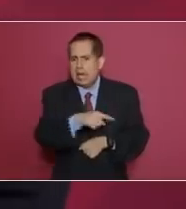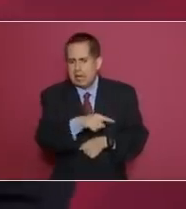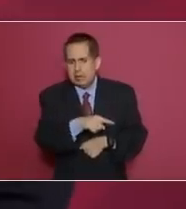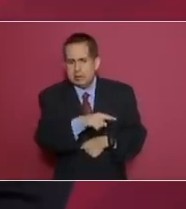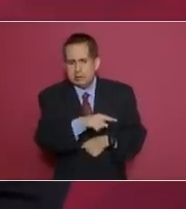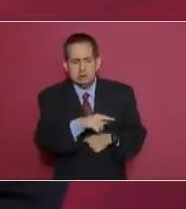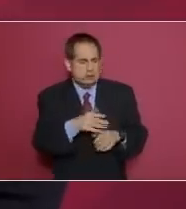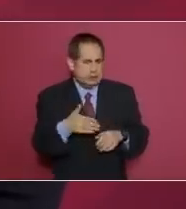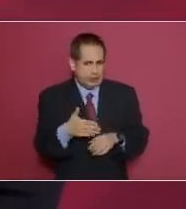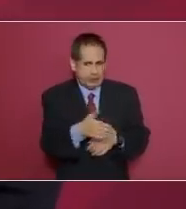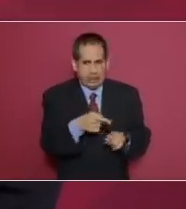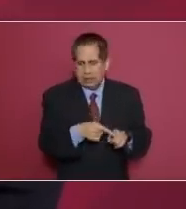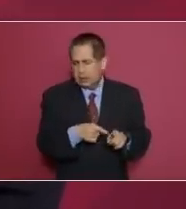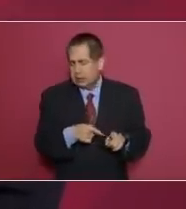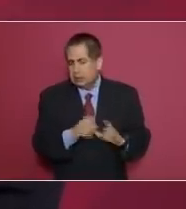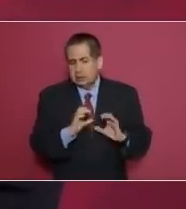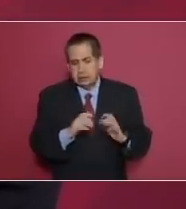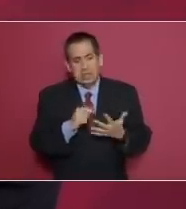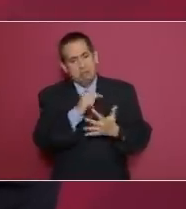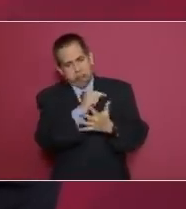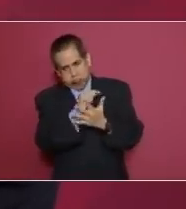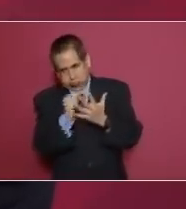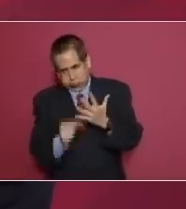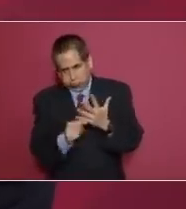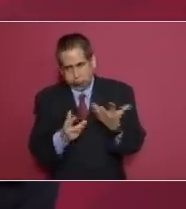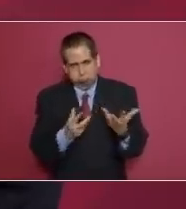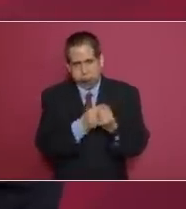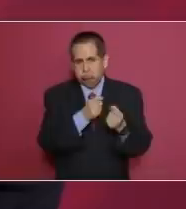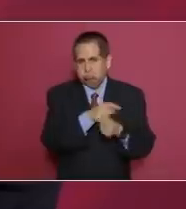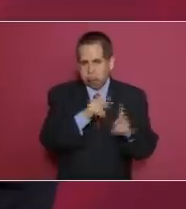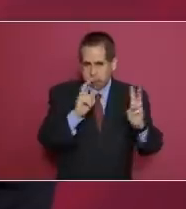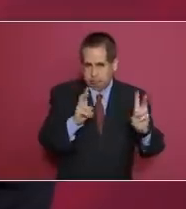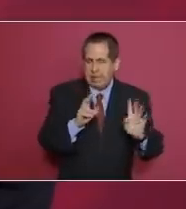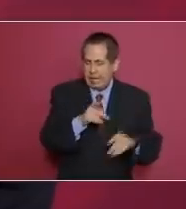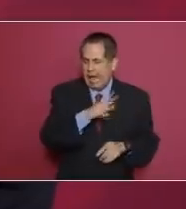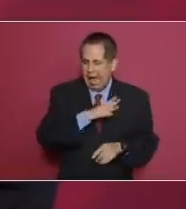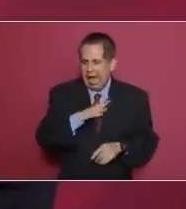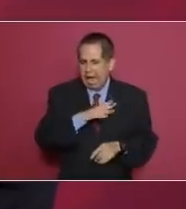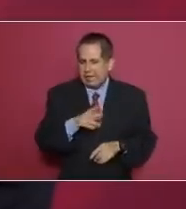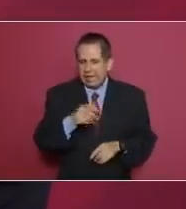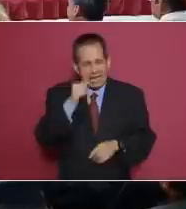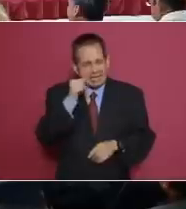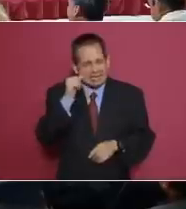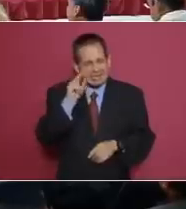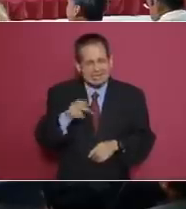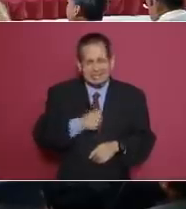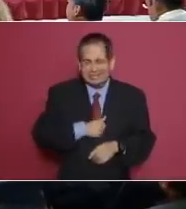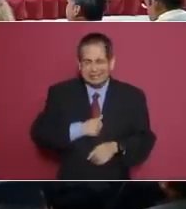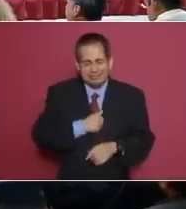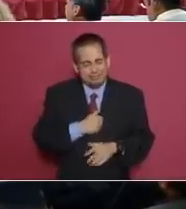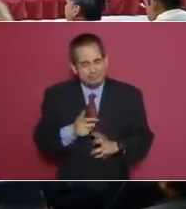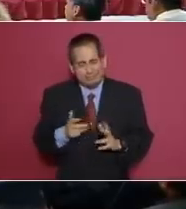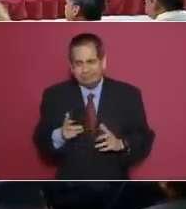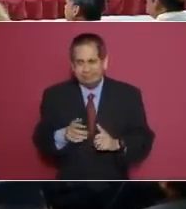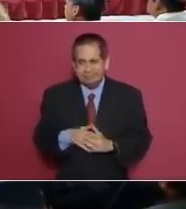y todo lo que se vincula a este tema. Entonces ayer desgraciadamente se